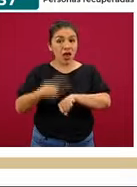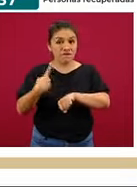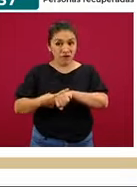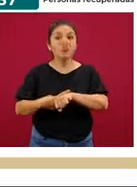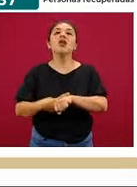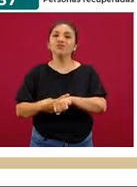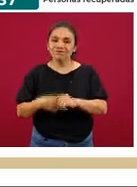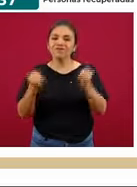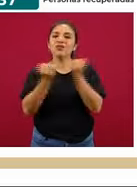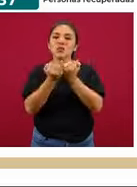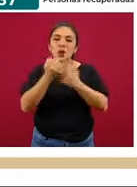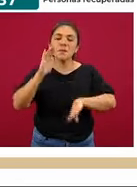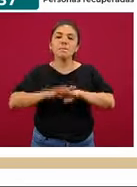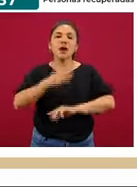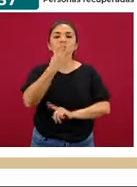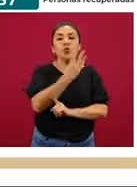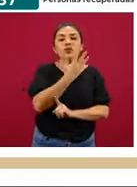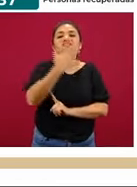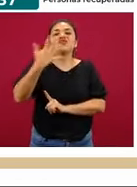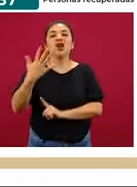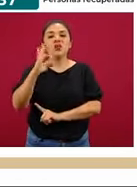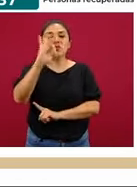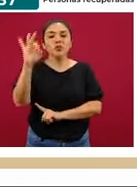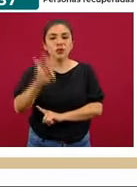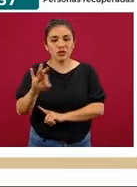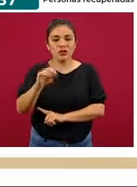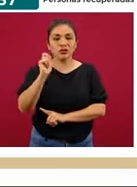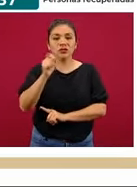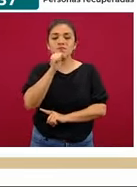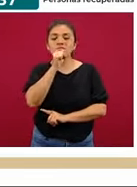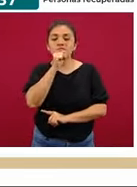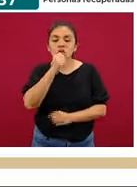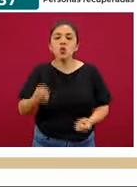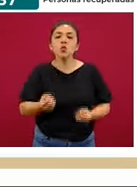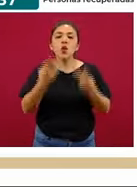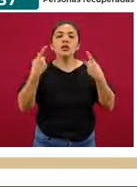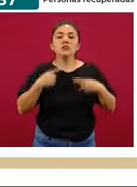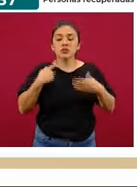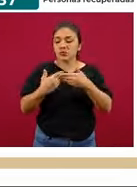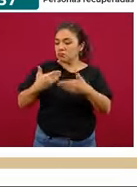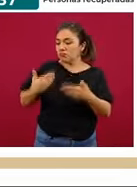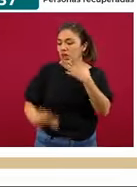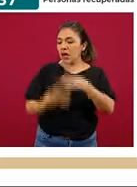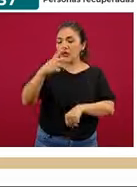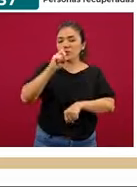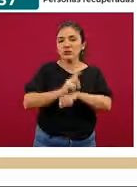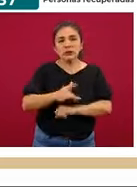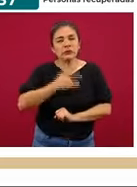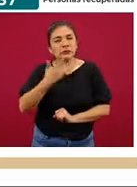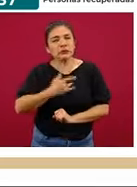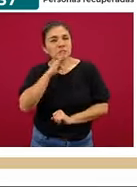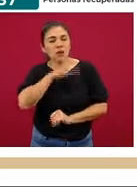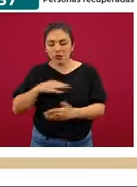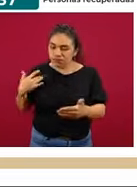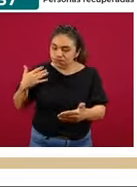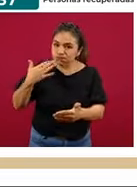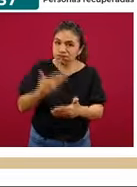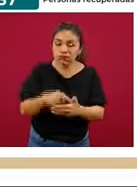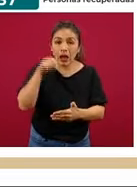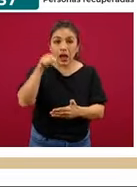un incremento de un 4 a un 5%, que es el indicador de las personas que en los últimos 14 días han desarrollado signos y síntomas, y